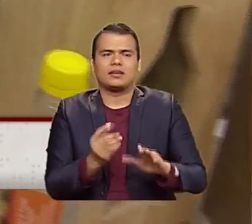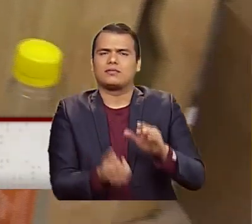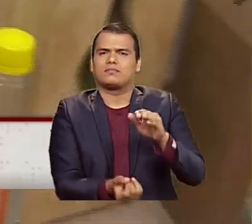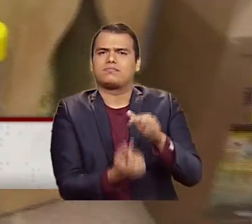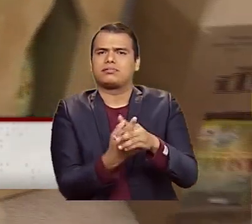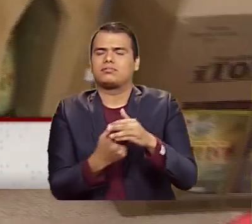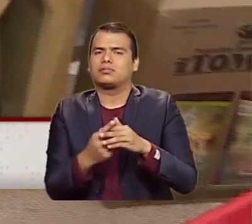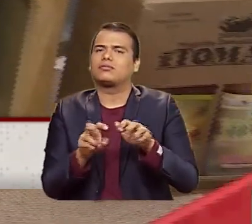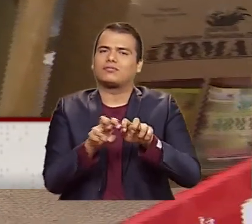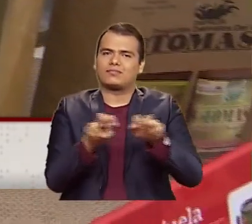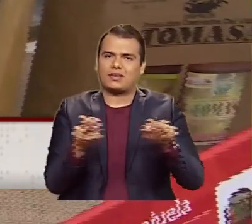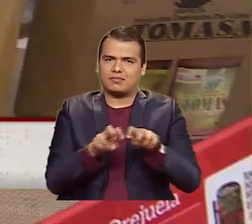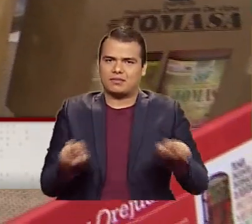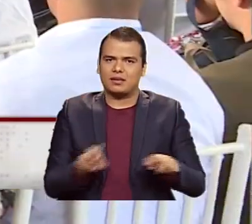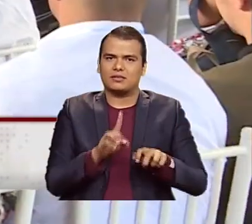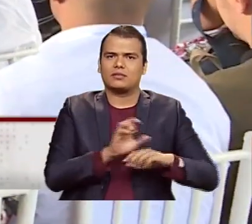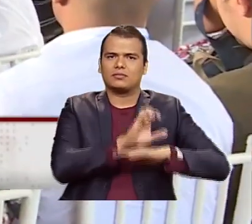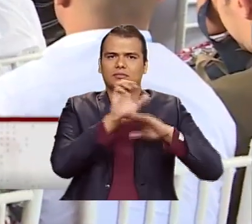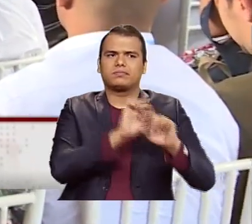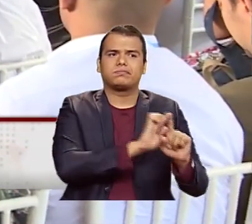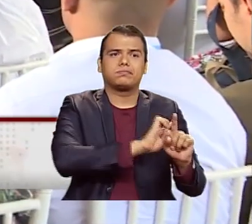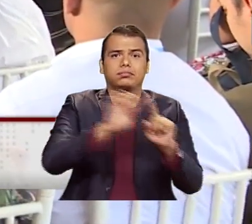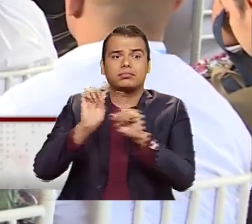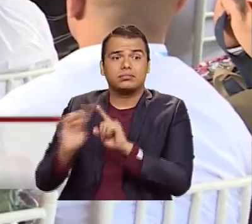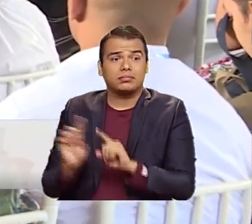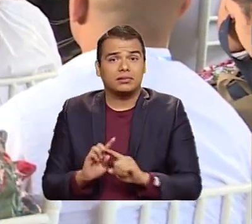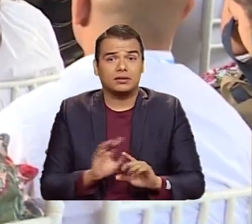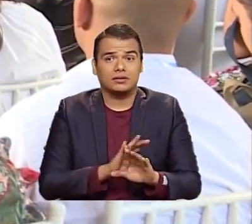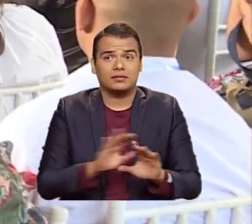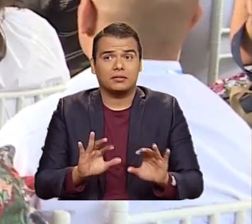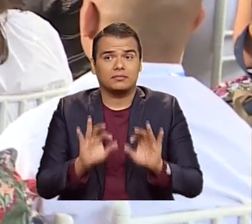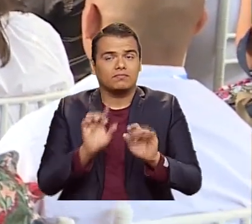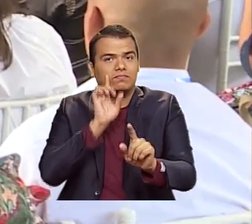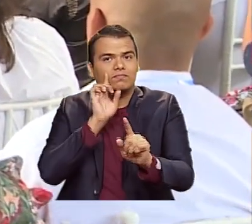de una mesa interinstitucional encargada de la protección y salvaguarda de la tradición bichera.